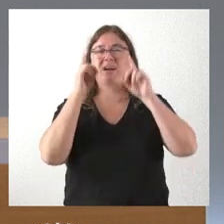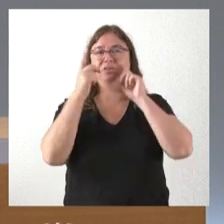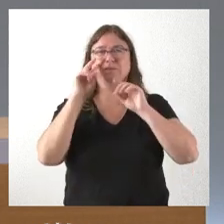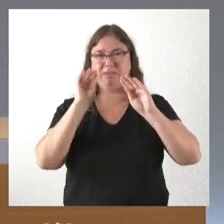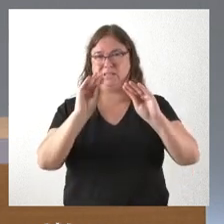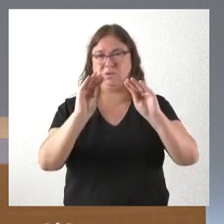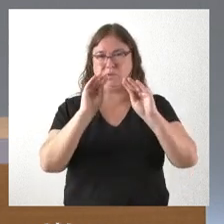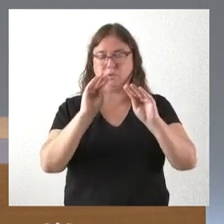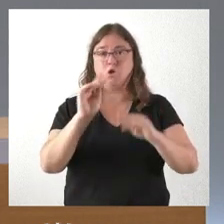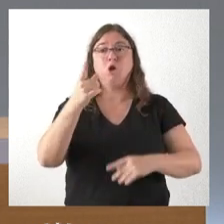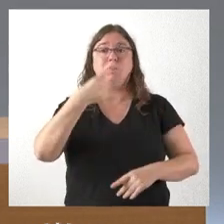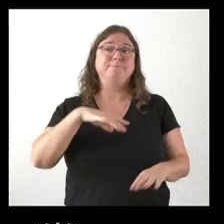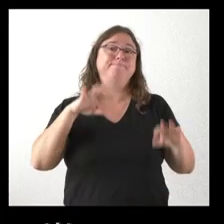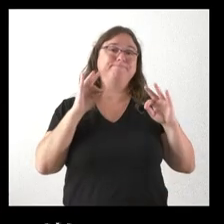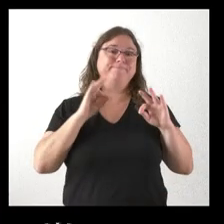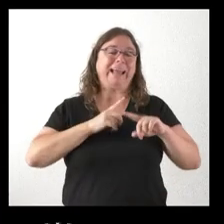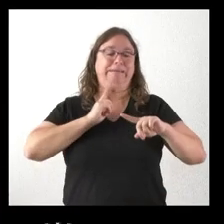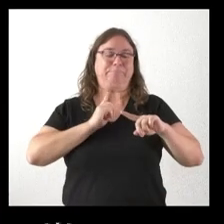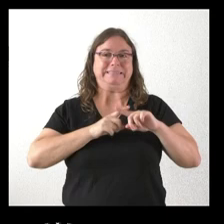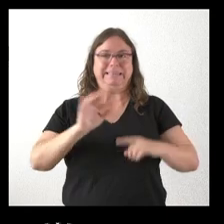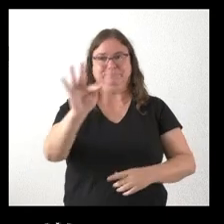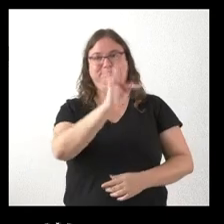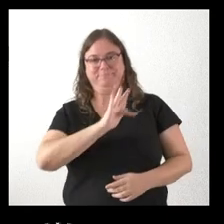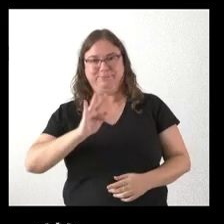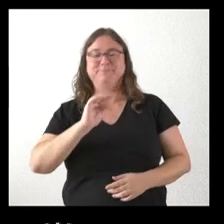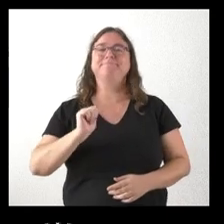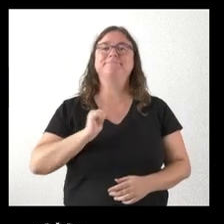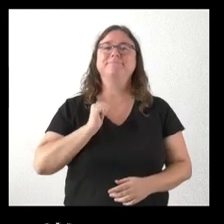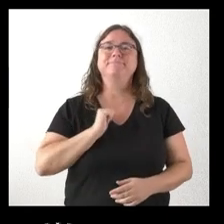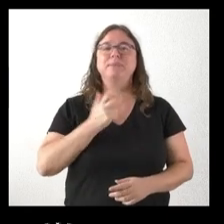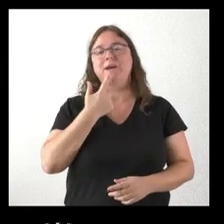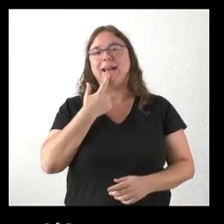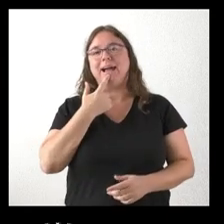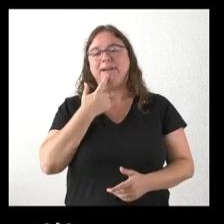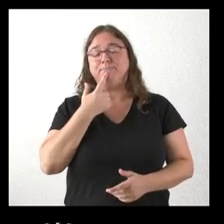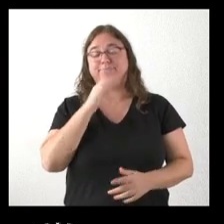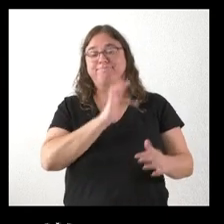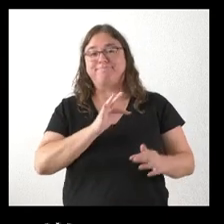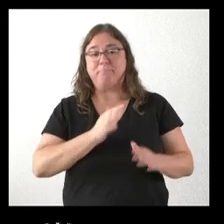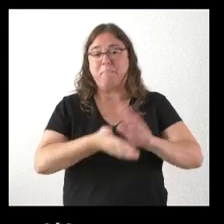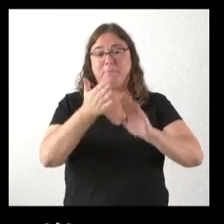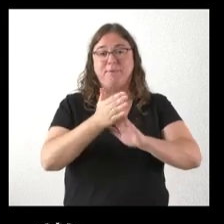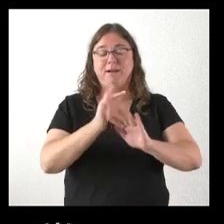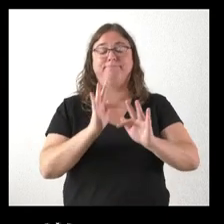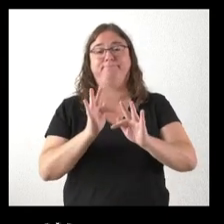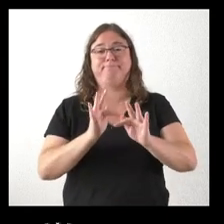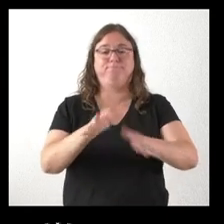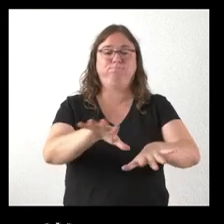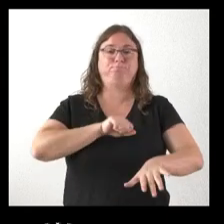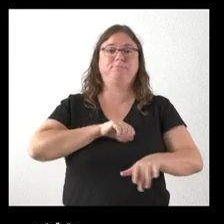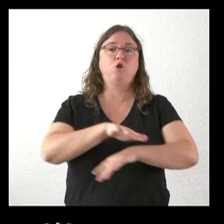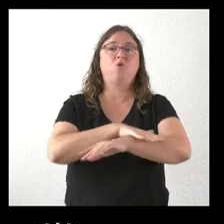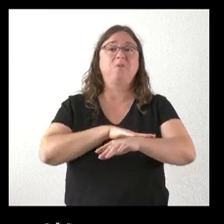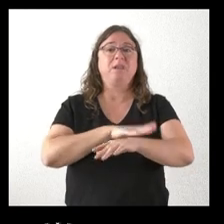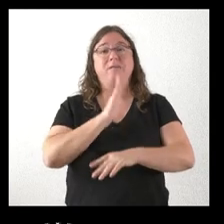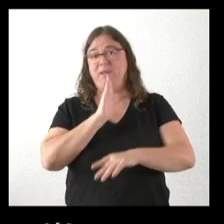como estamos en mitad de una ronda para hacer una investidura que previsiblemente por lo que trasciende no